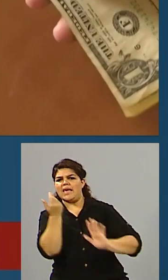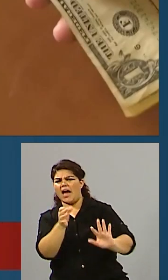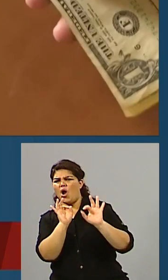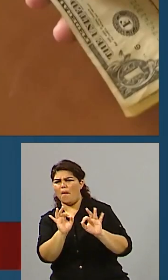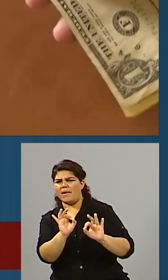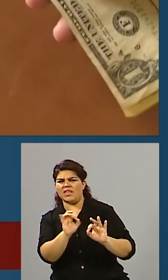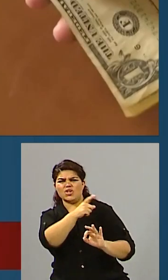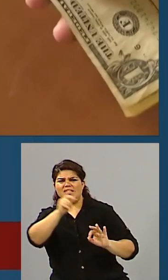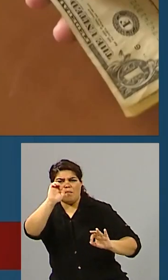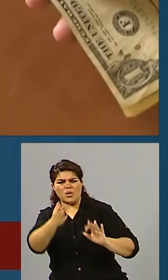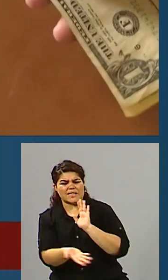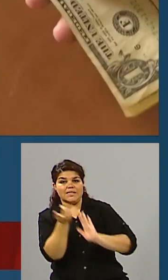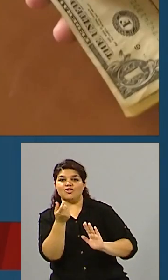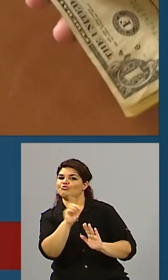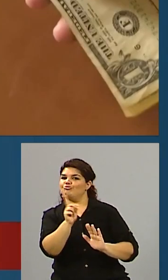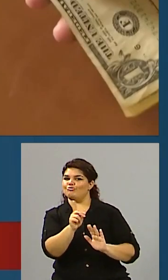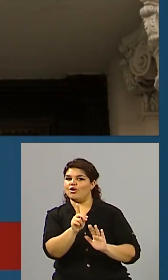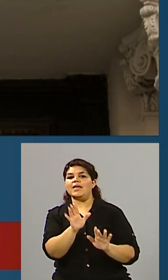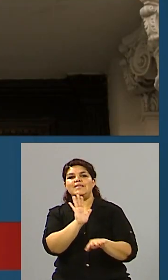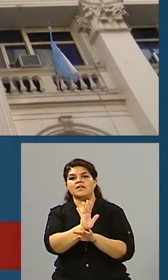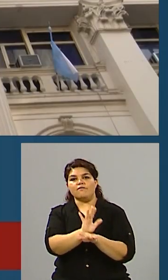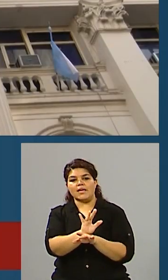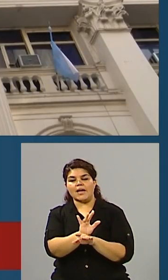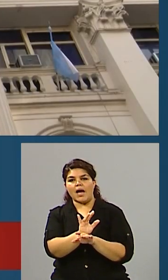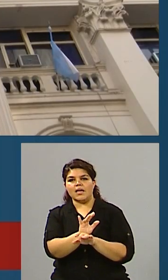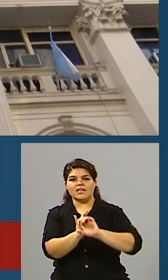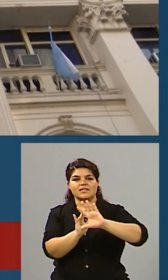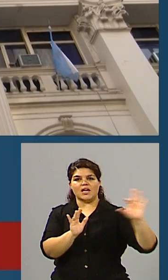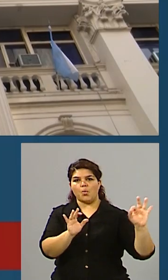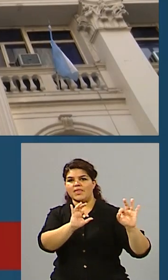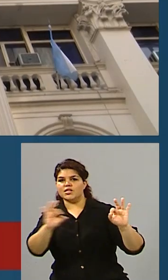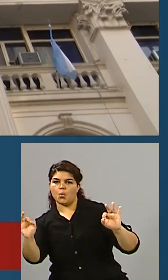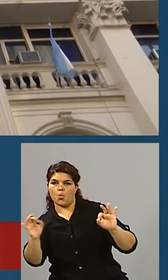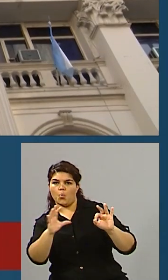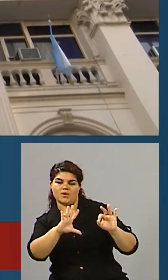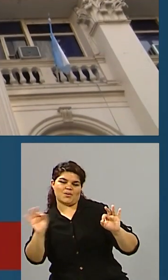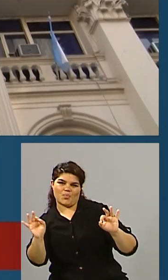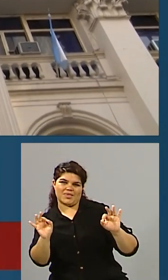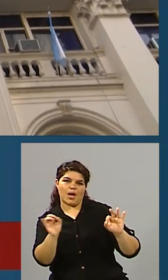ordenador de la banca privada y de la banca estatal en nuestro país.